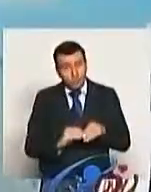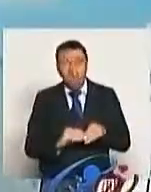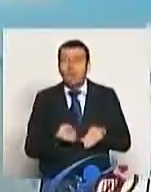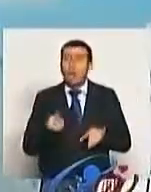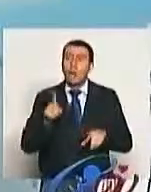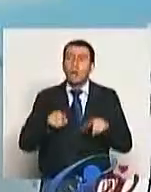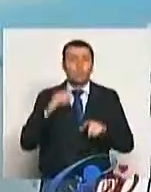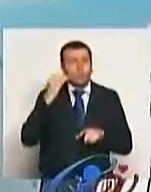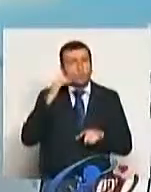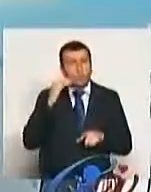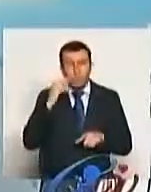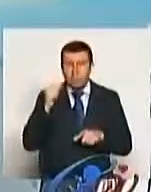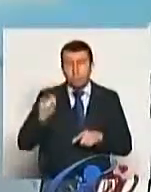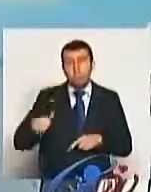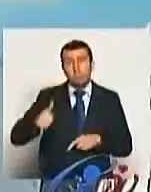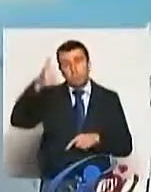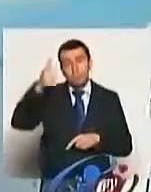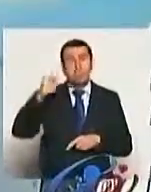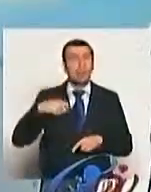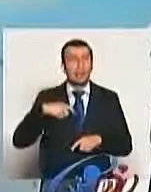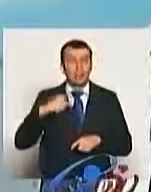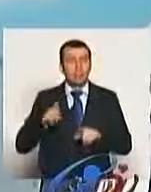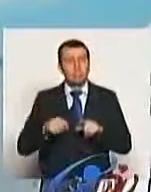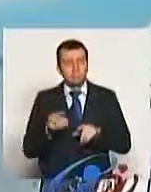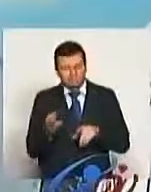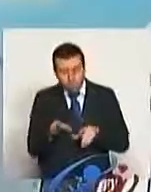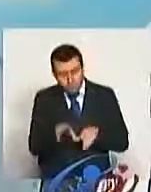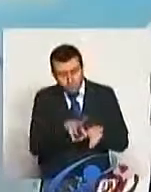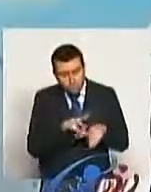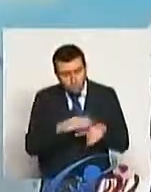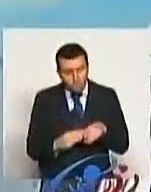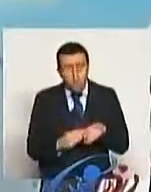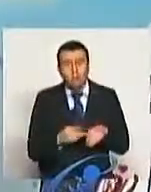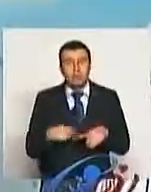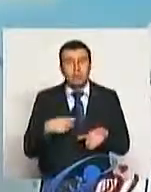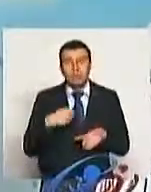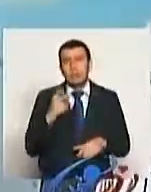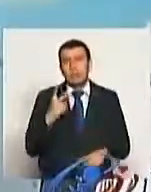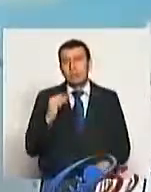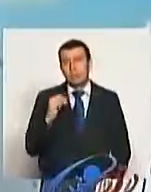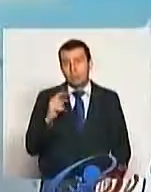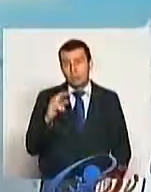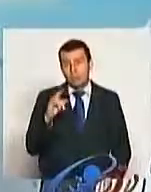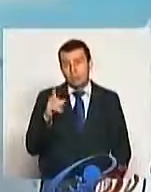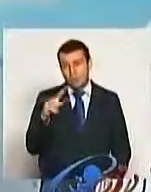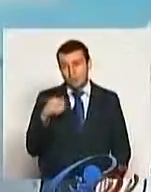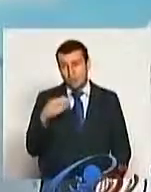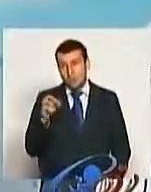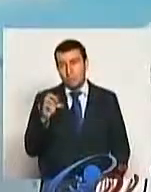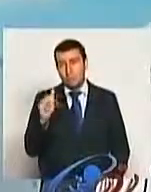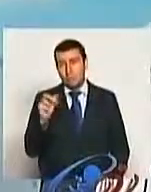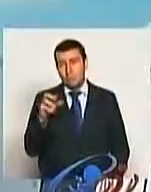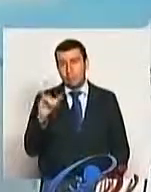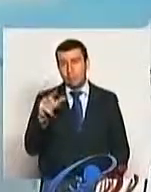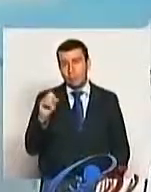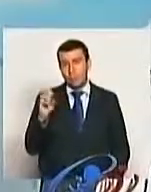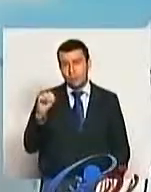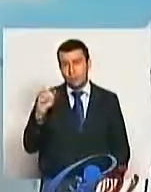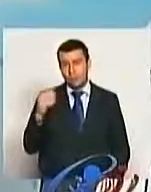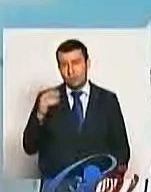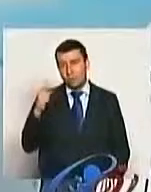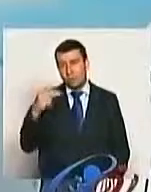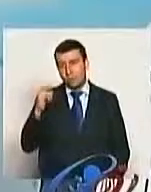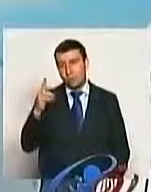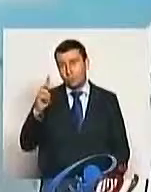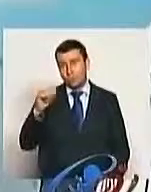mayores presentan lesiones a nivel de la vulva por virus de papiloma humano. Se realizó la ecografía, se